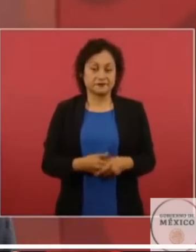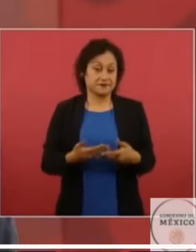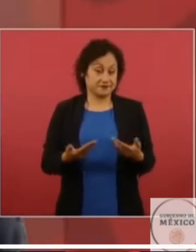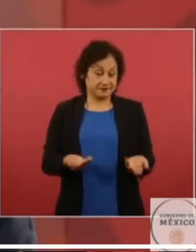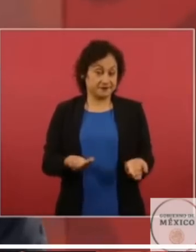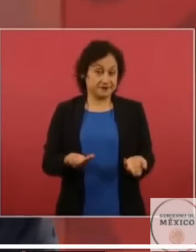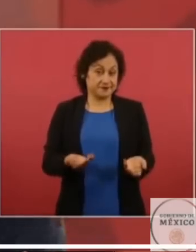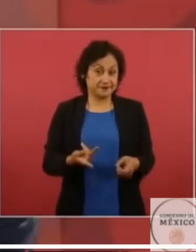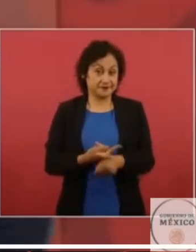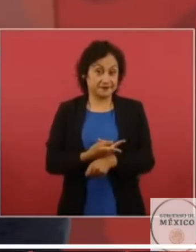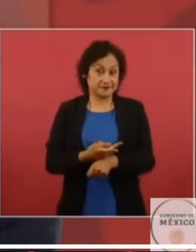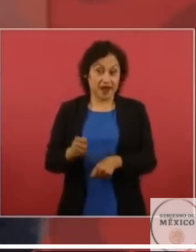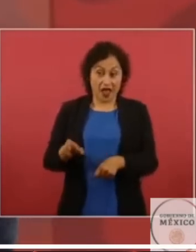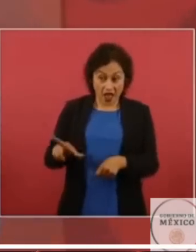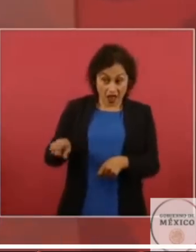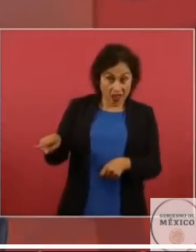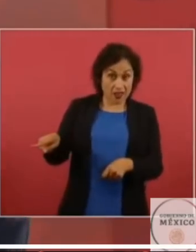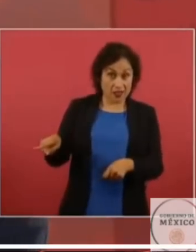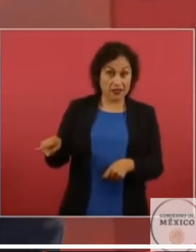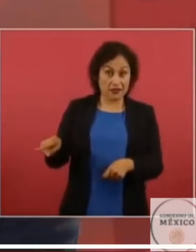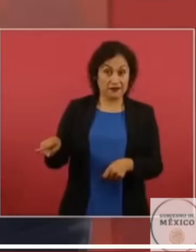Él traiciona